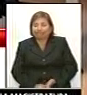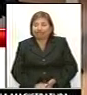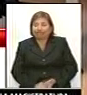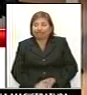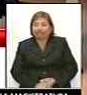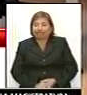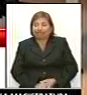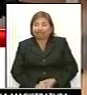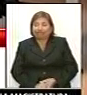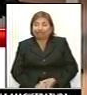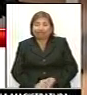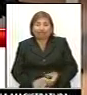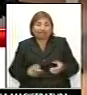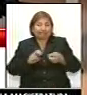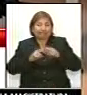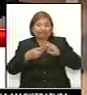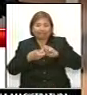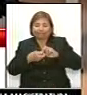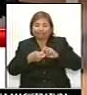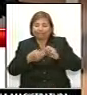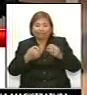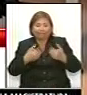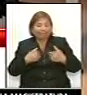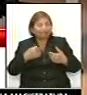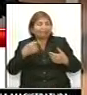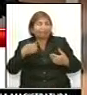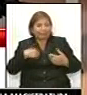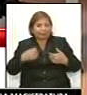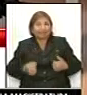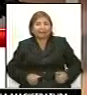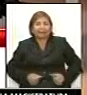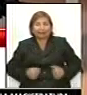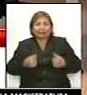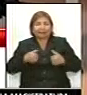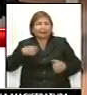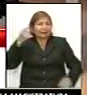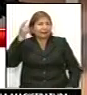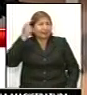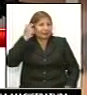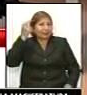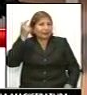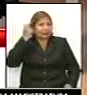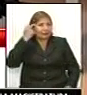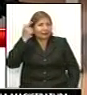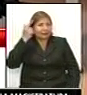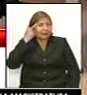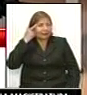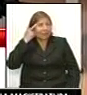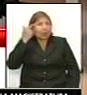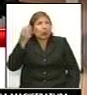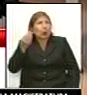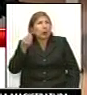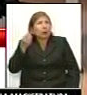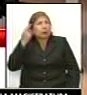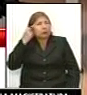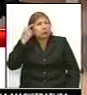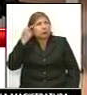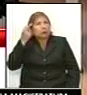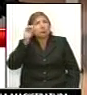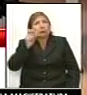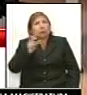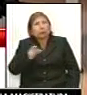¿cómo diría?, problematizador. O sea, yo sí vivía pensando en, oye, ¿cómo no soy una